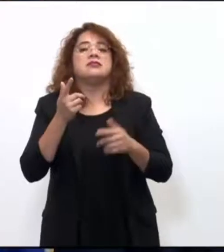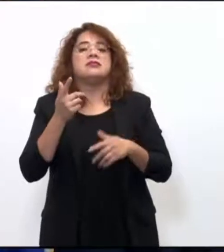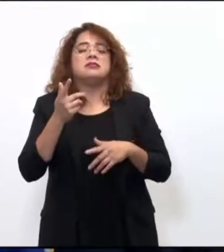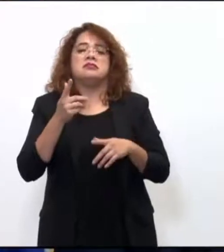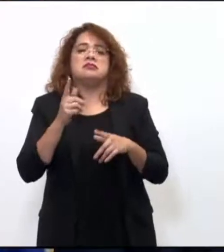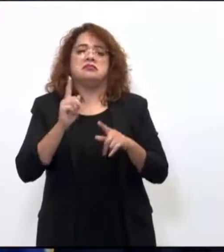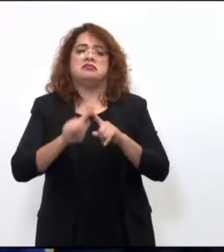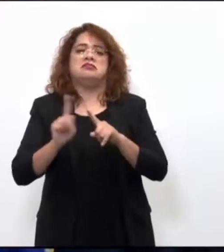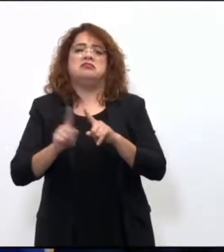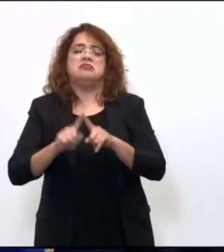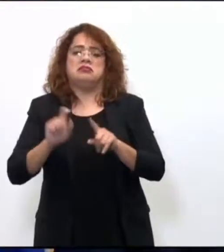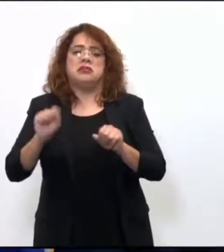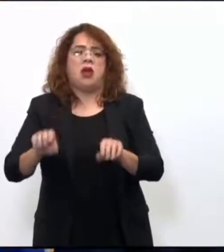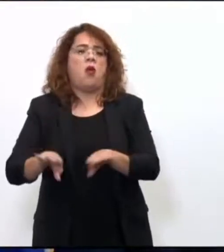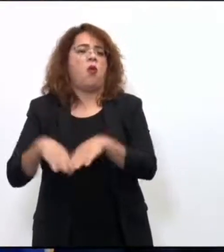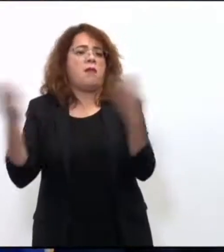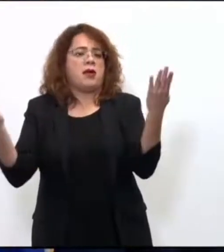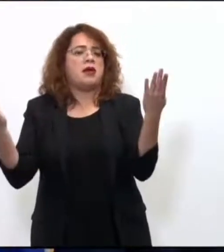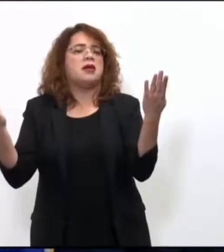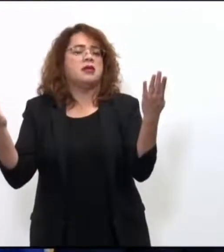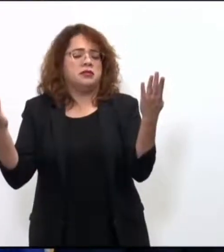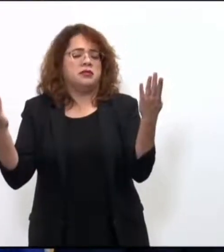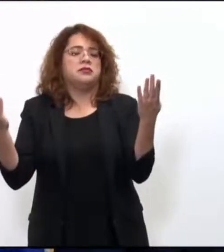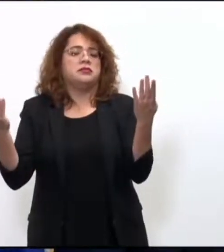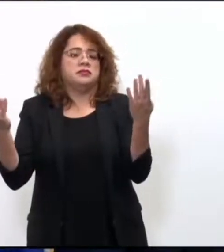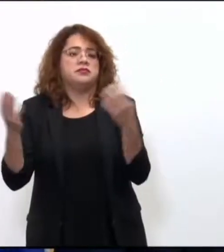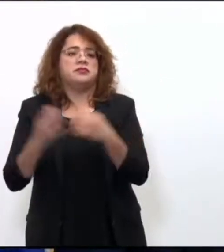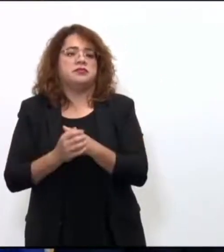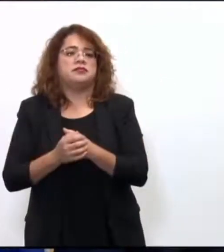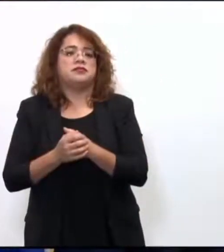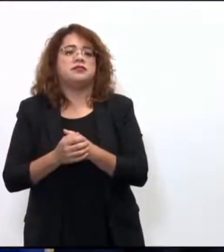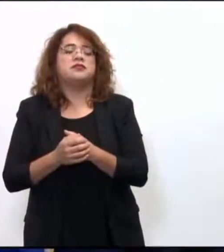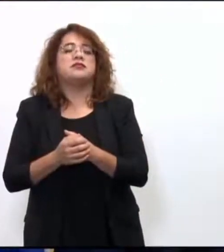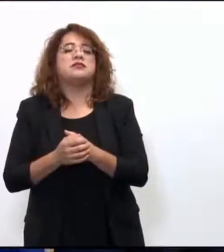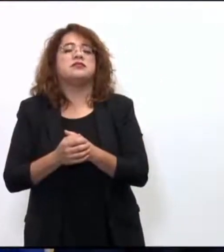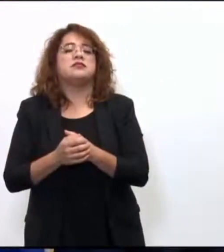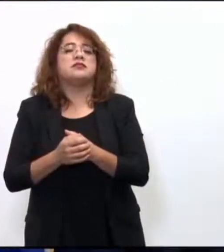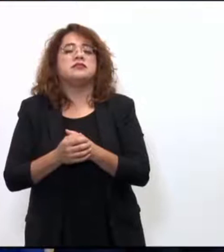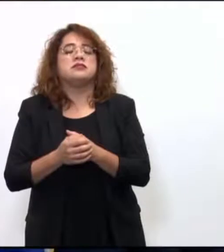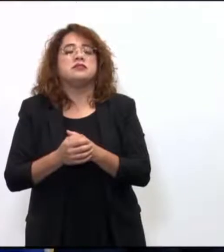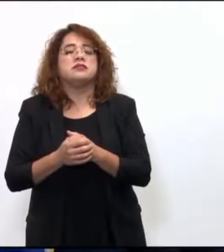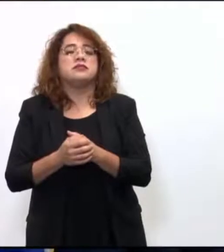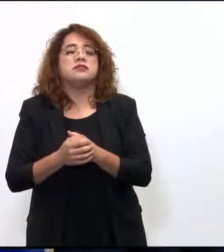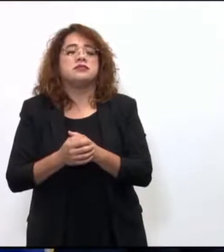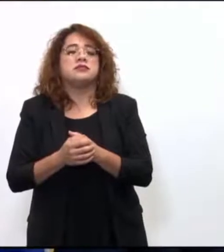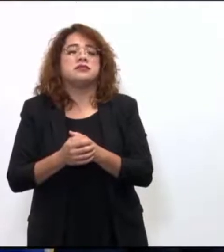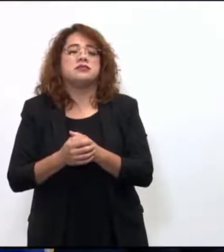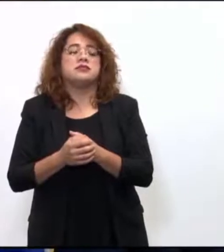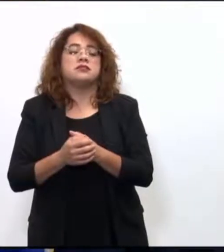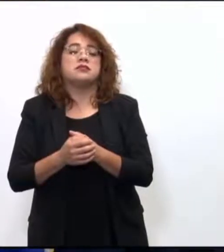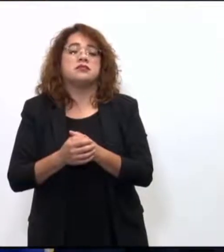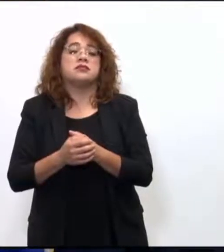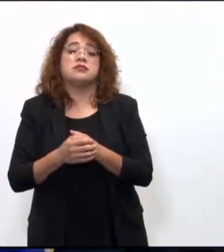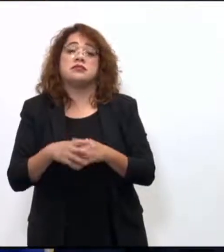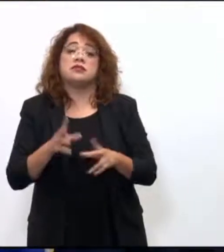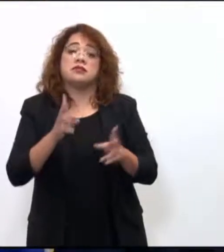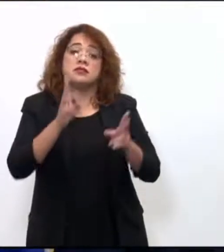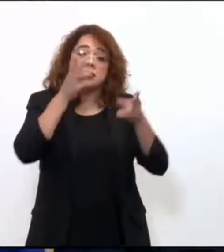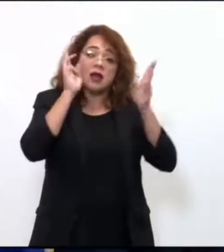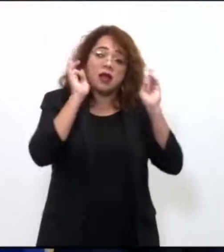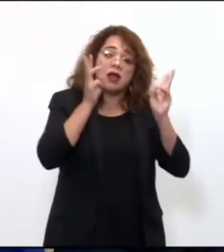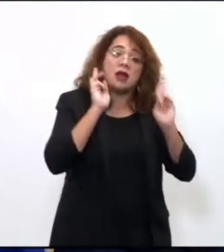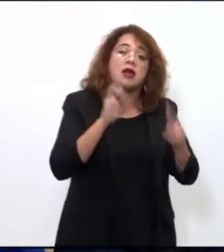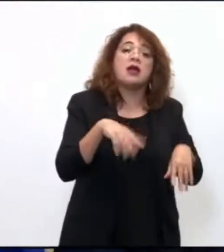y tatuaje para las áreas de la boca y la nariz. Los salones